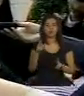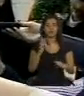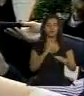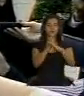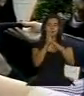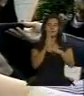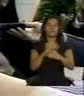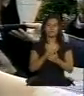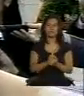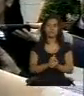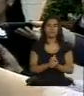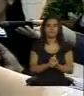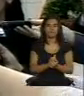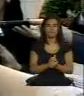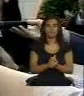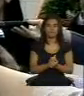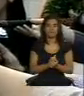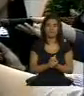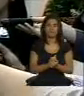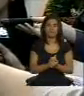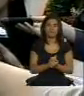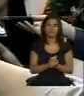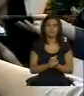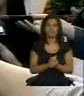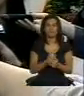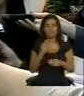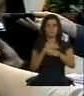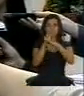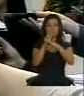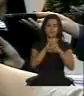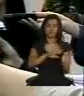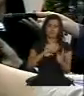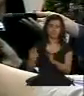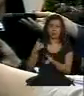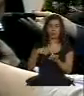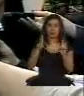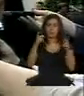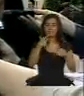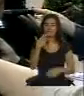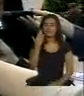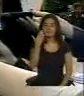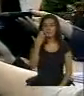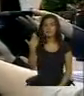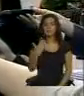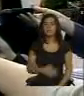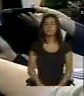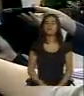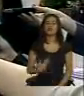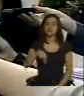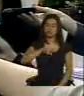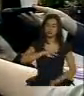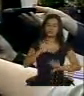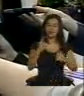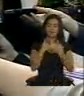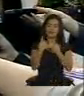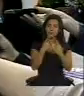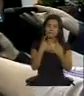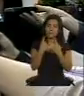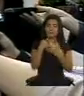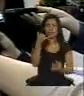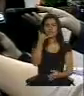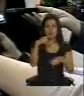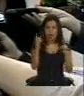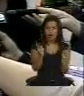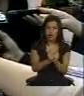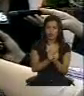Coordinador de Secretaría de la República de Surinam. Y yo had a brief telephone conversation. Tuvimos una conversación telefónica